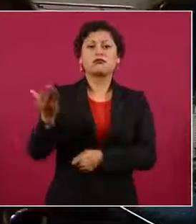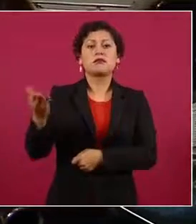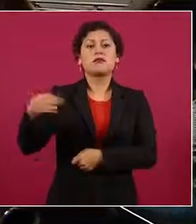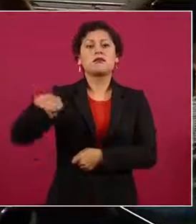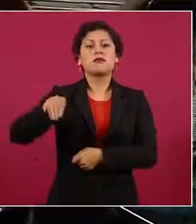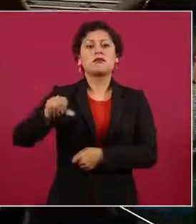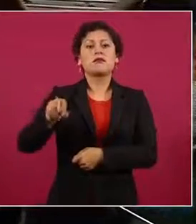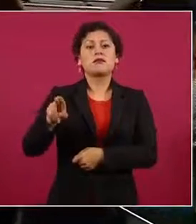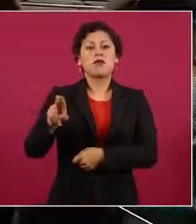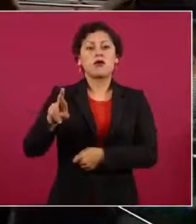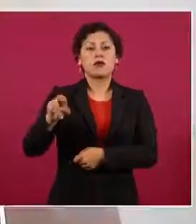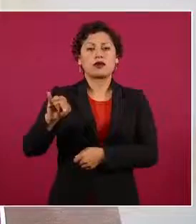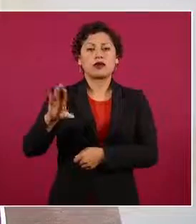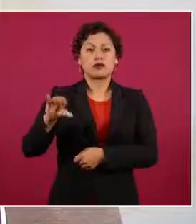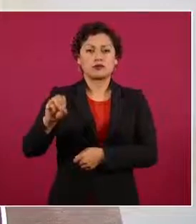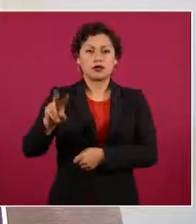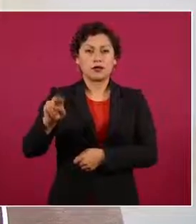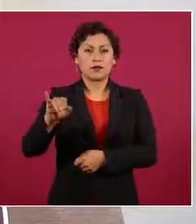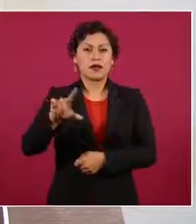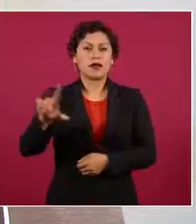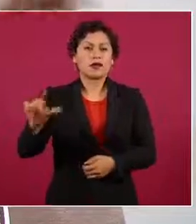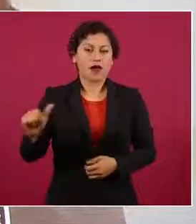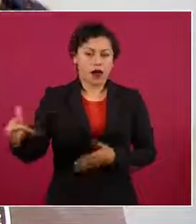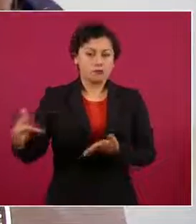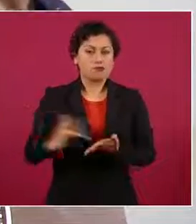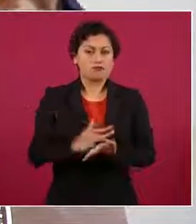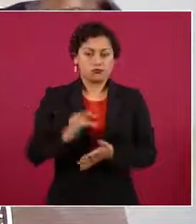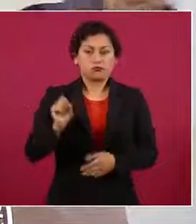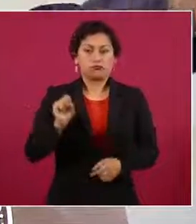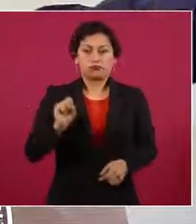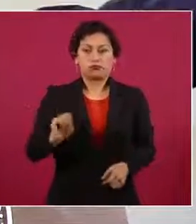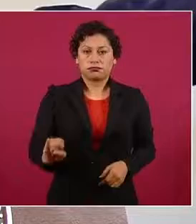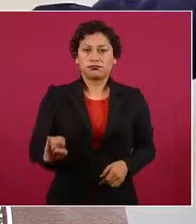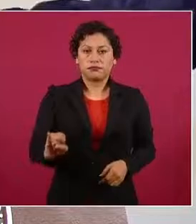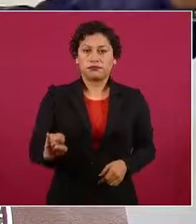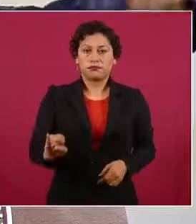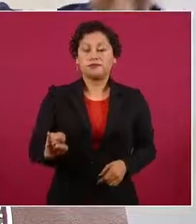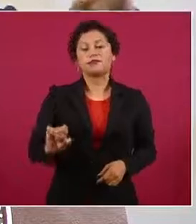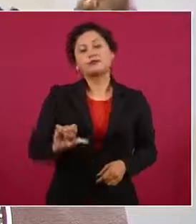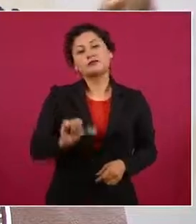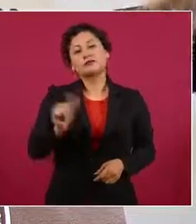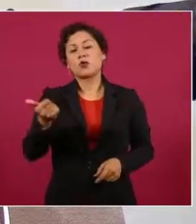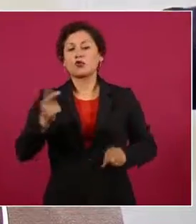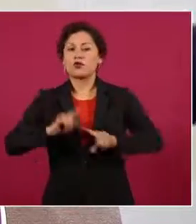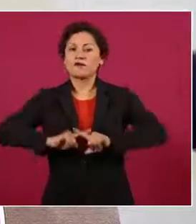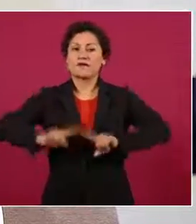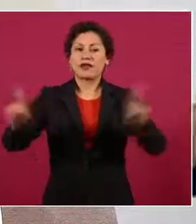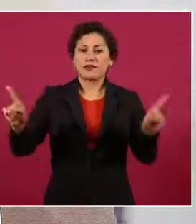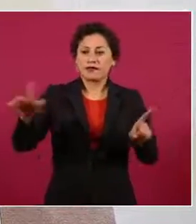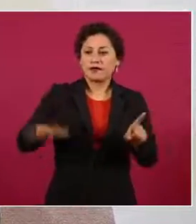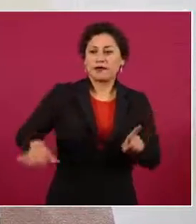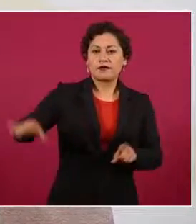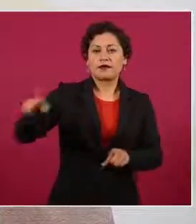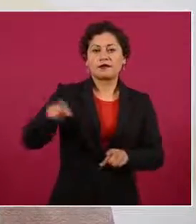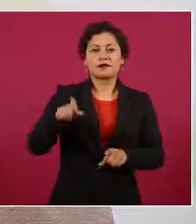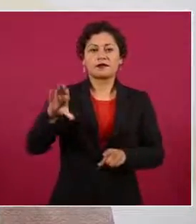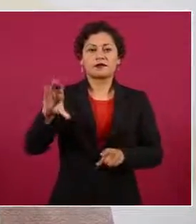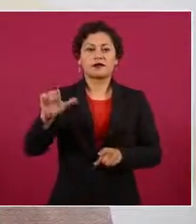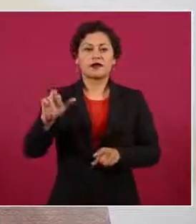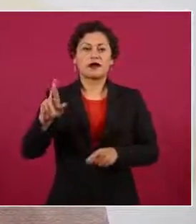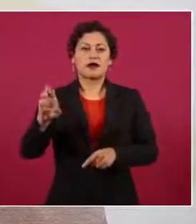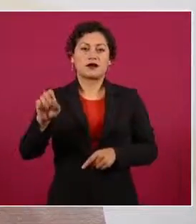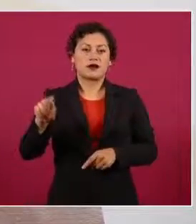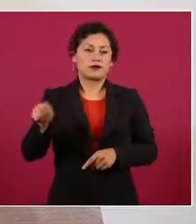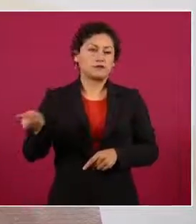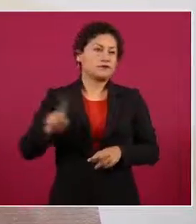Mauricio Vila. Y es otro asunto esto de Xcaret, es que ellos